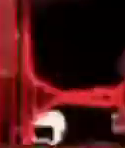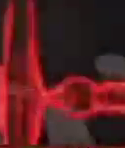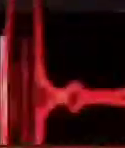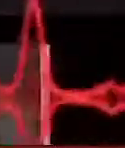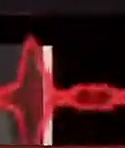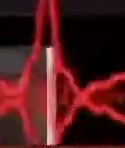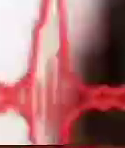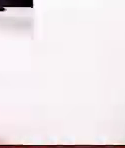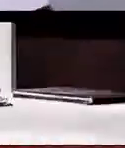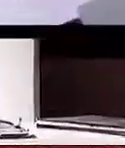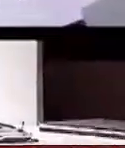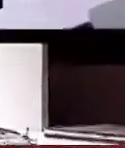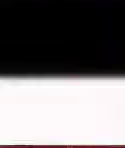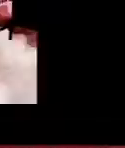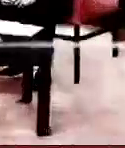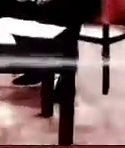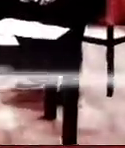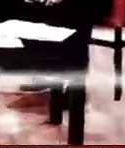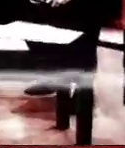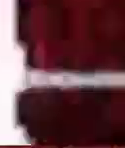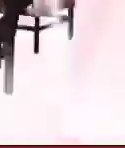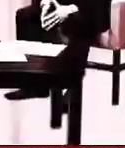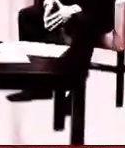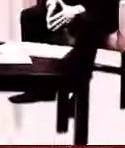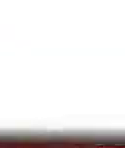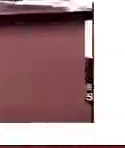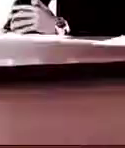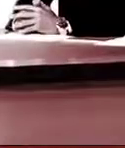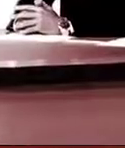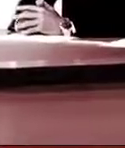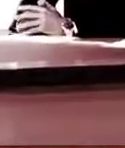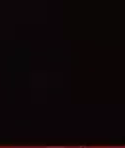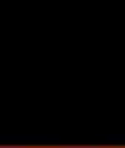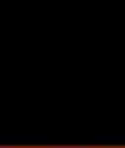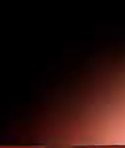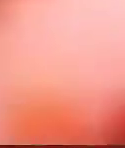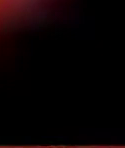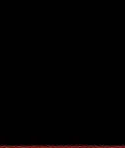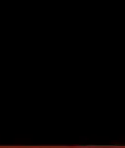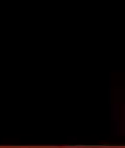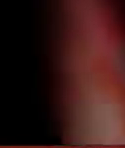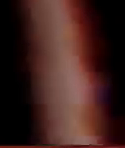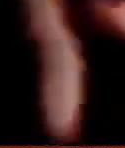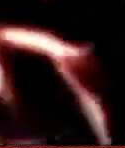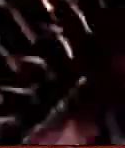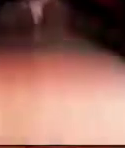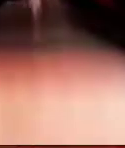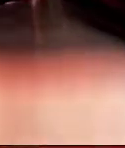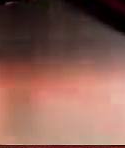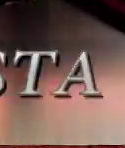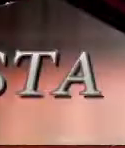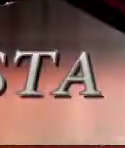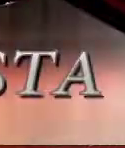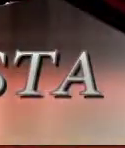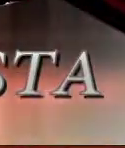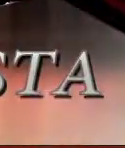para terminarla nos da mucho gusto que está tu inversión de musicalidad esta mañana la de la verdad